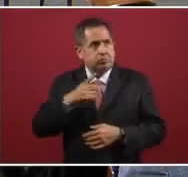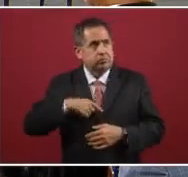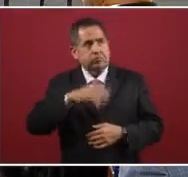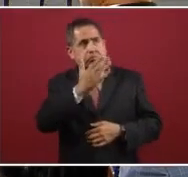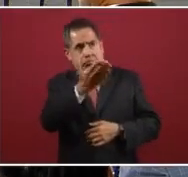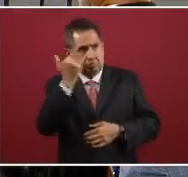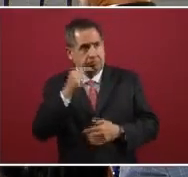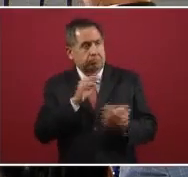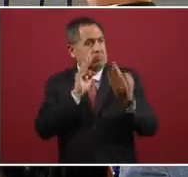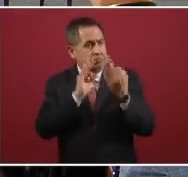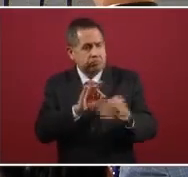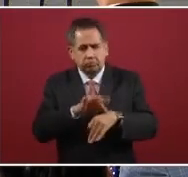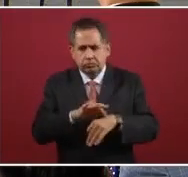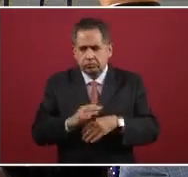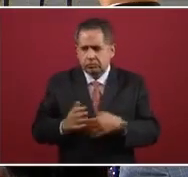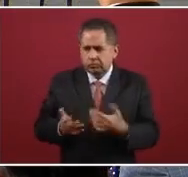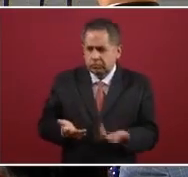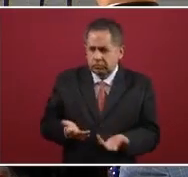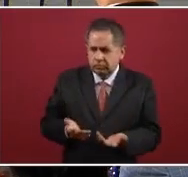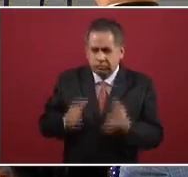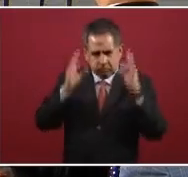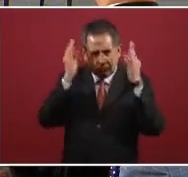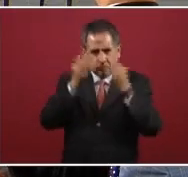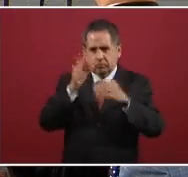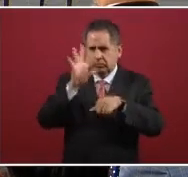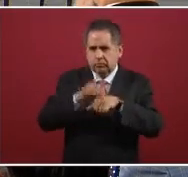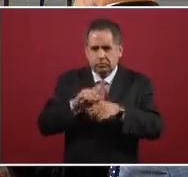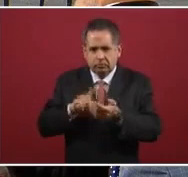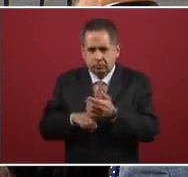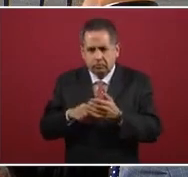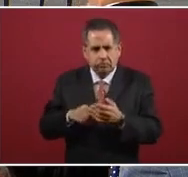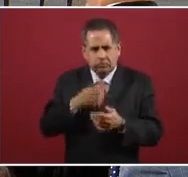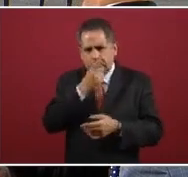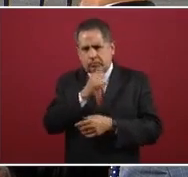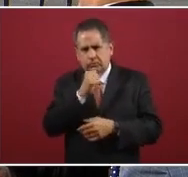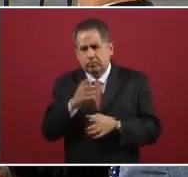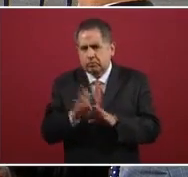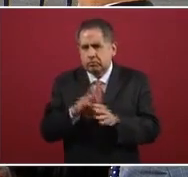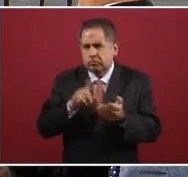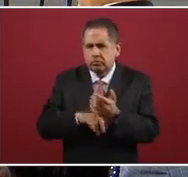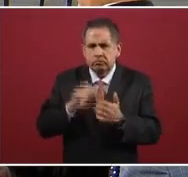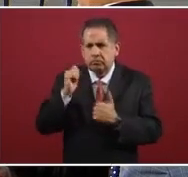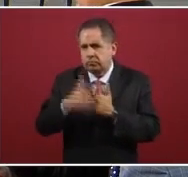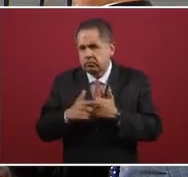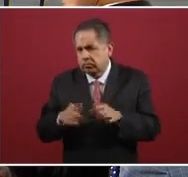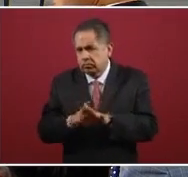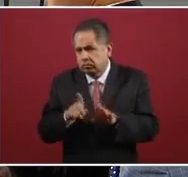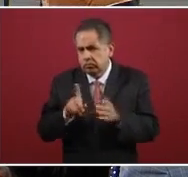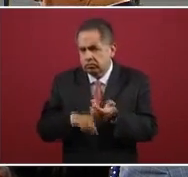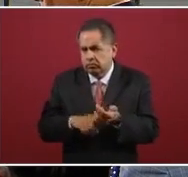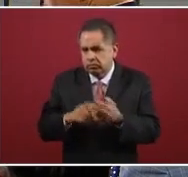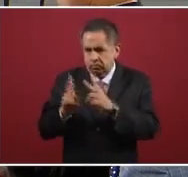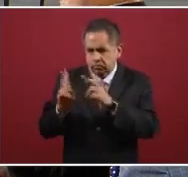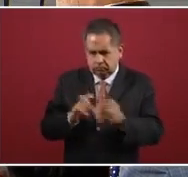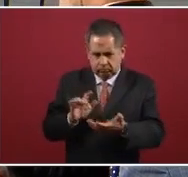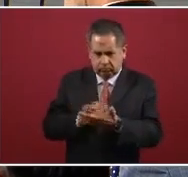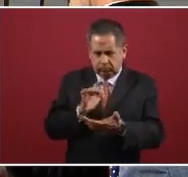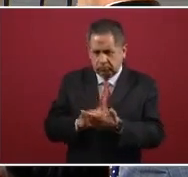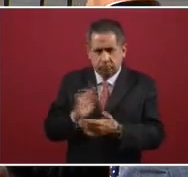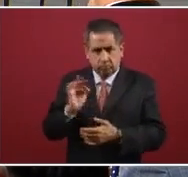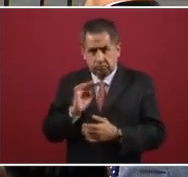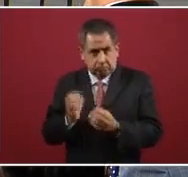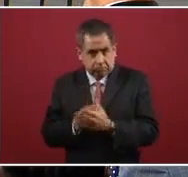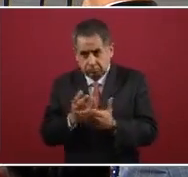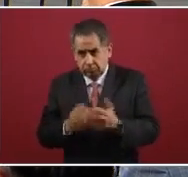estén presentes, y en el consulado pues tampoco les dicen nada. Entonces a lo mejor también hay que verificar un poquito las aplicaciones, tal vez sean nuevas,